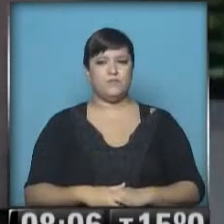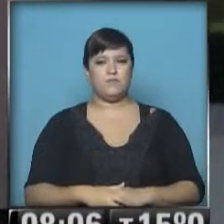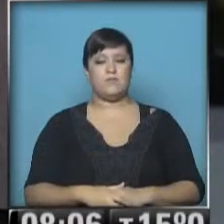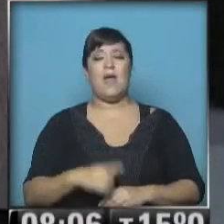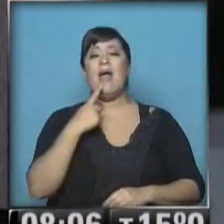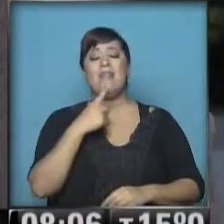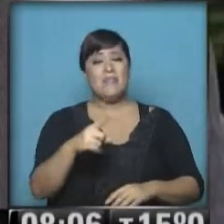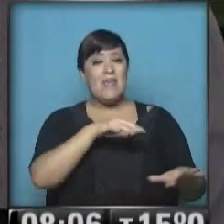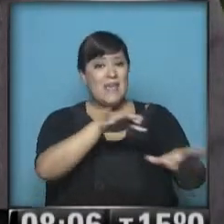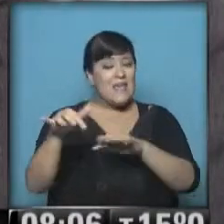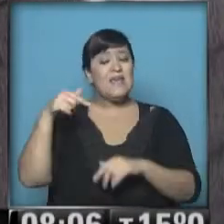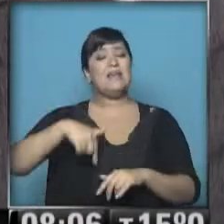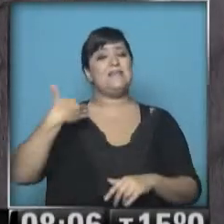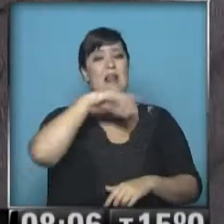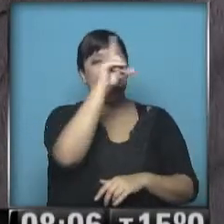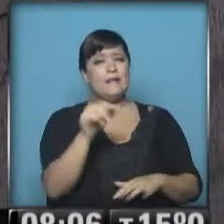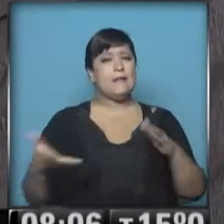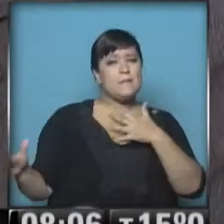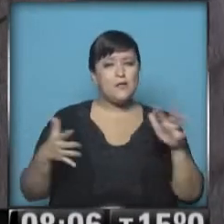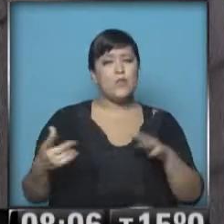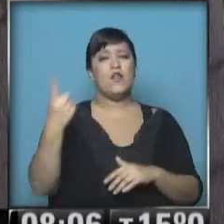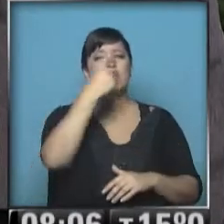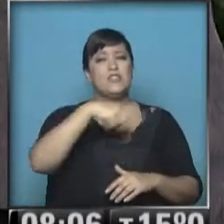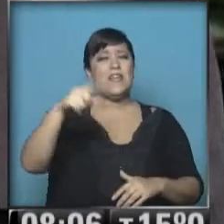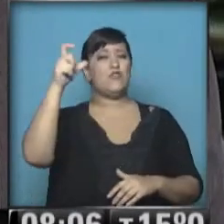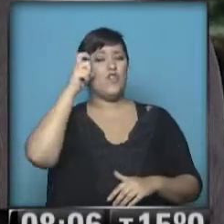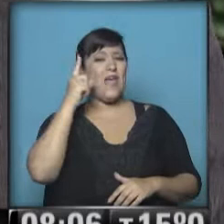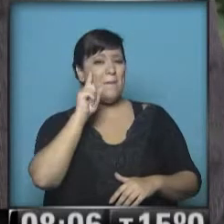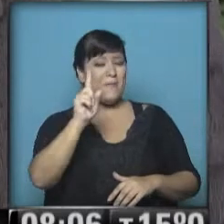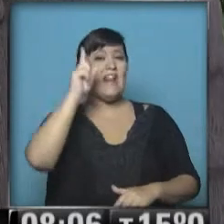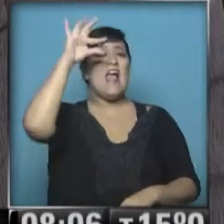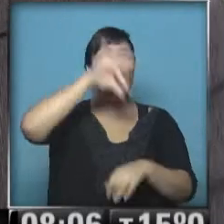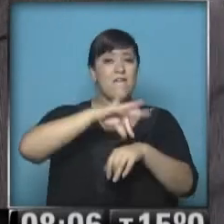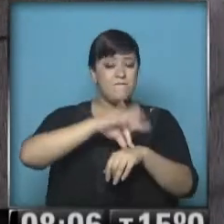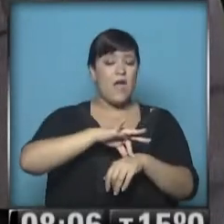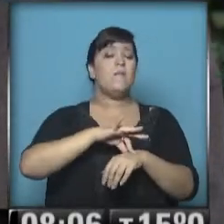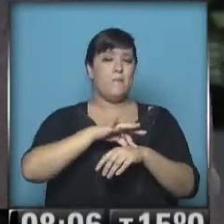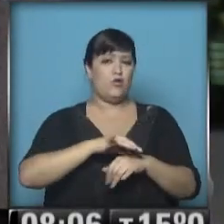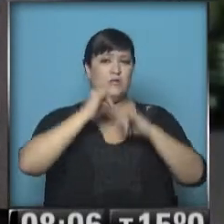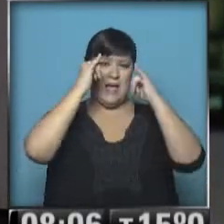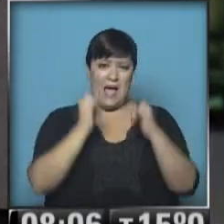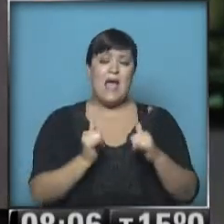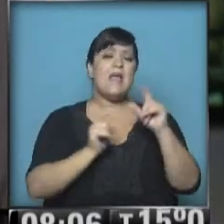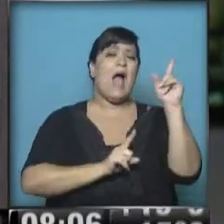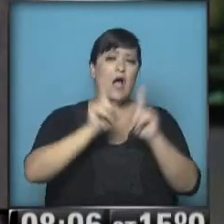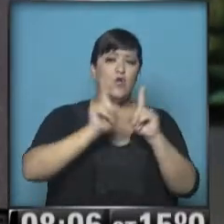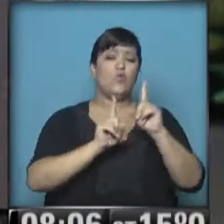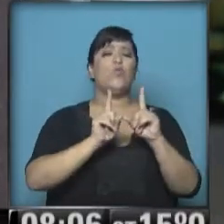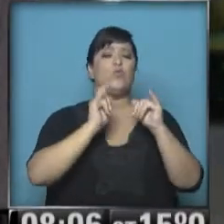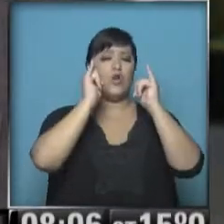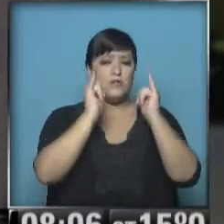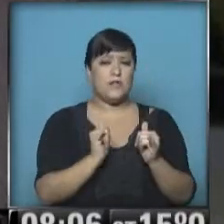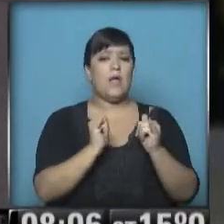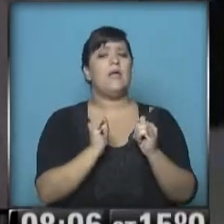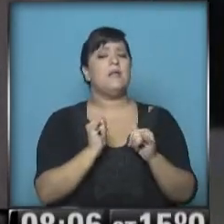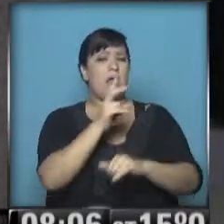Se estima que en la República Argentina hay algo así como 110.000 enfermos e infectados, algunos con la serología realmente